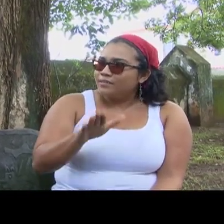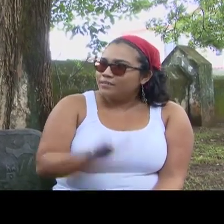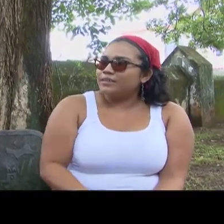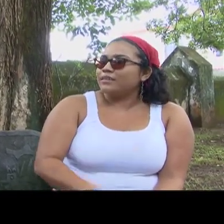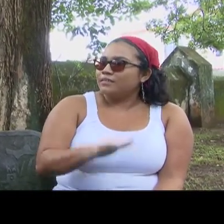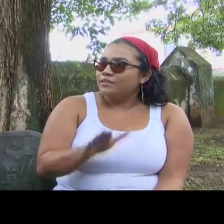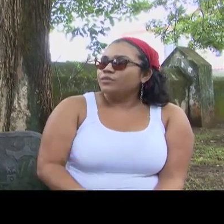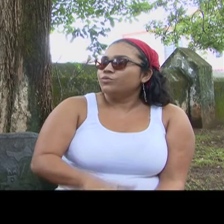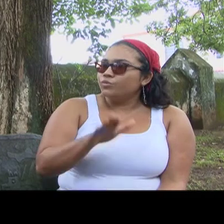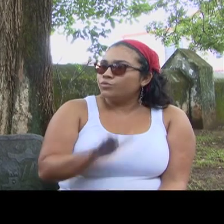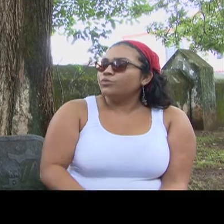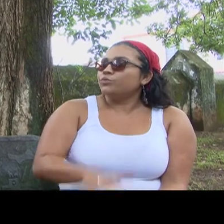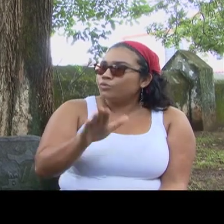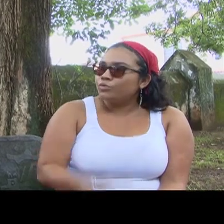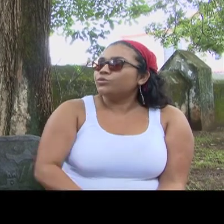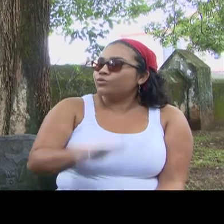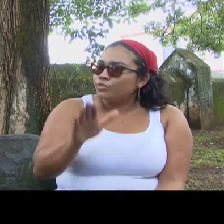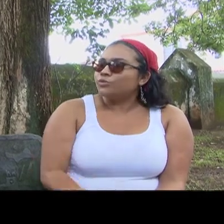cuadrada. O sea,